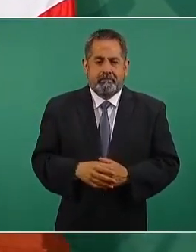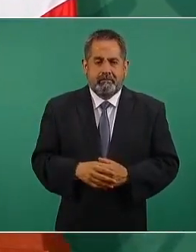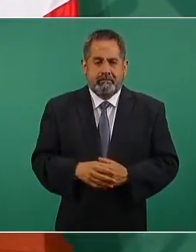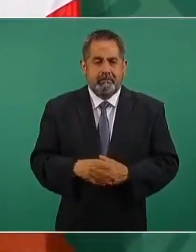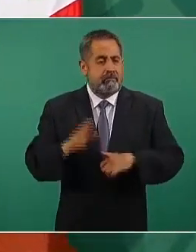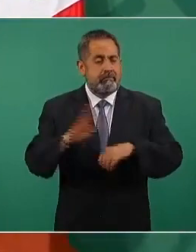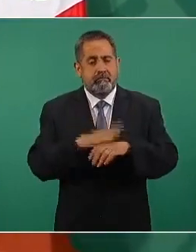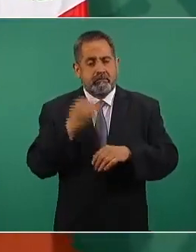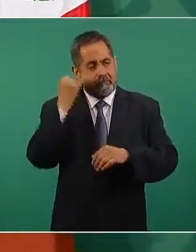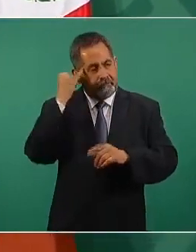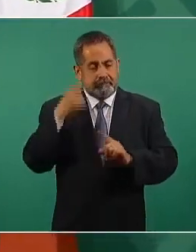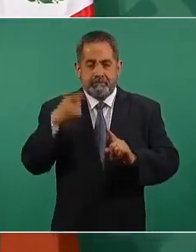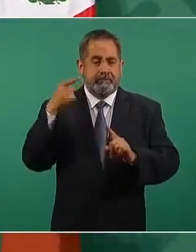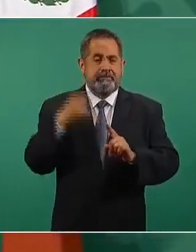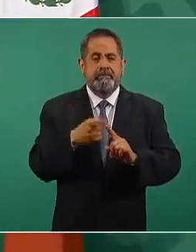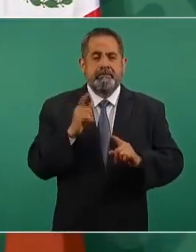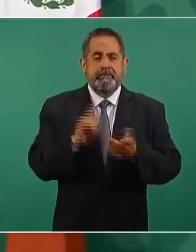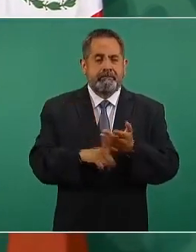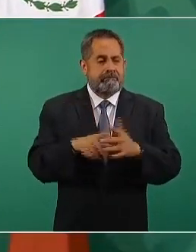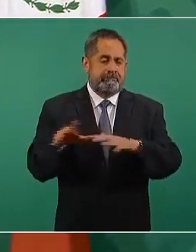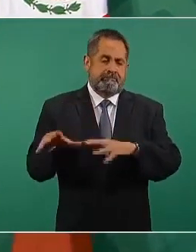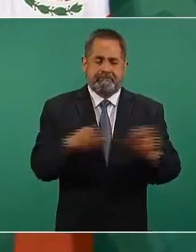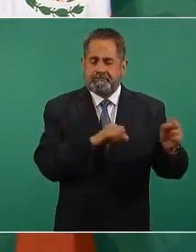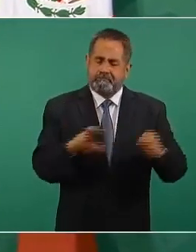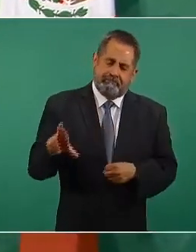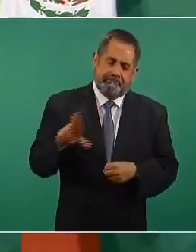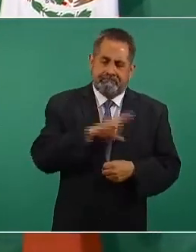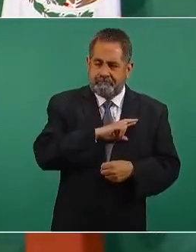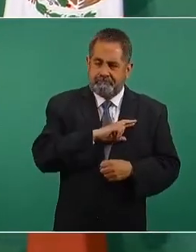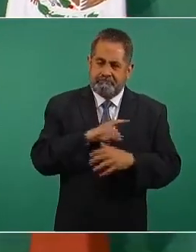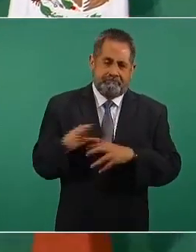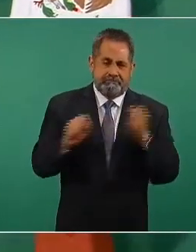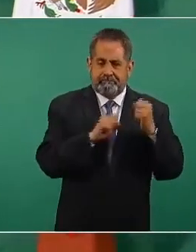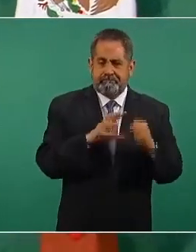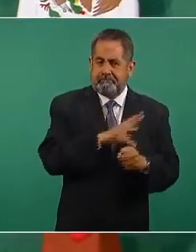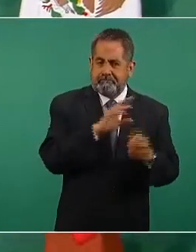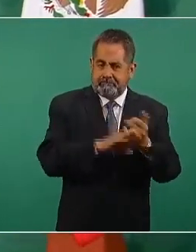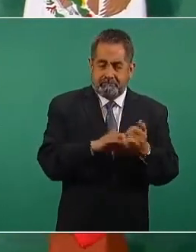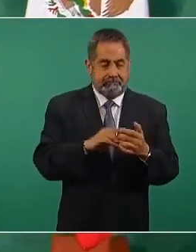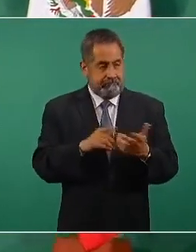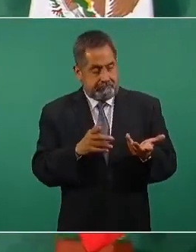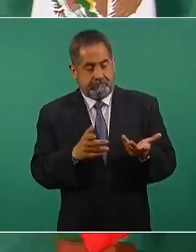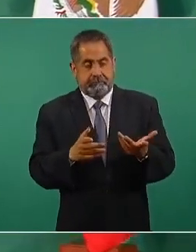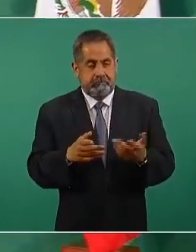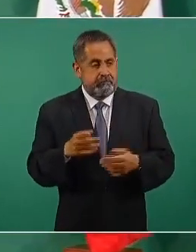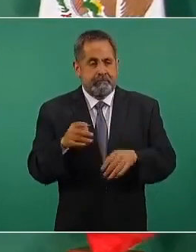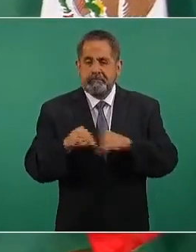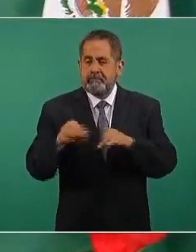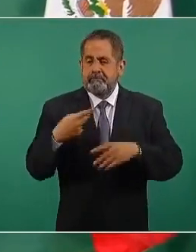porque el propósito era privatizar todo.